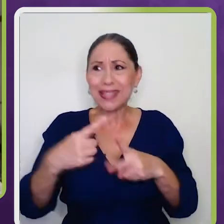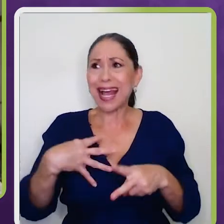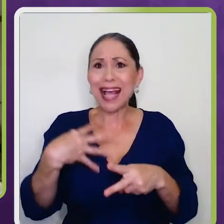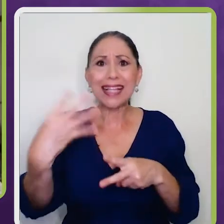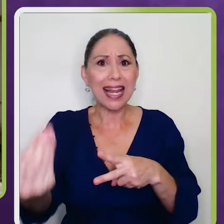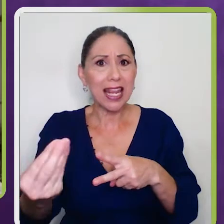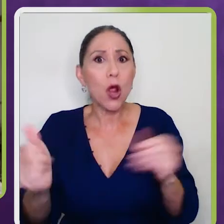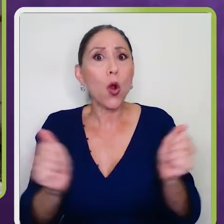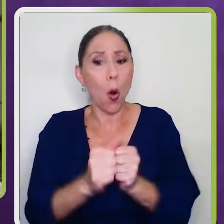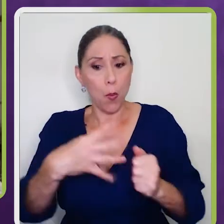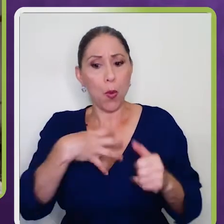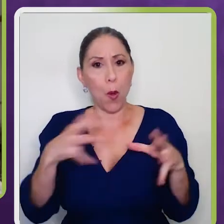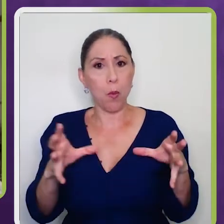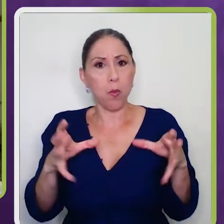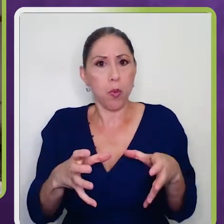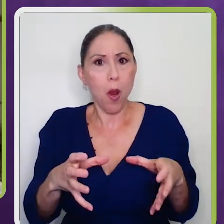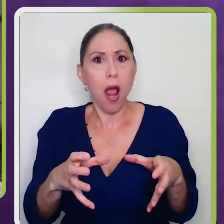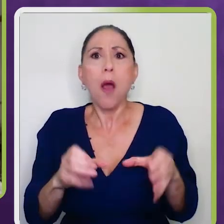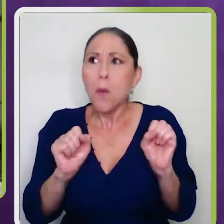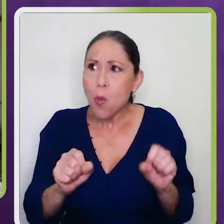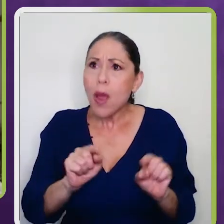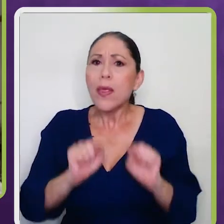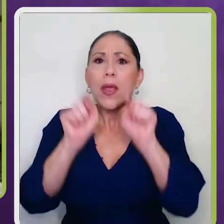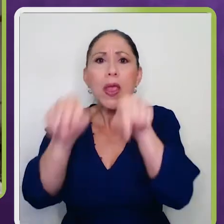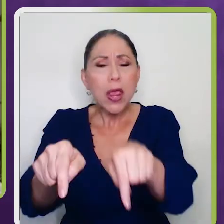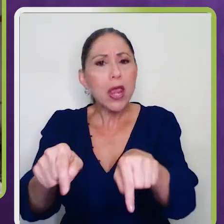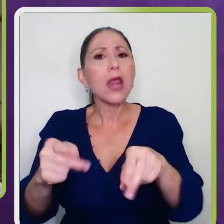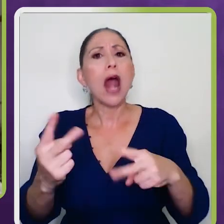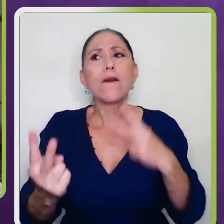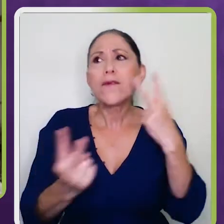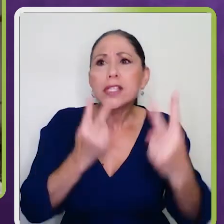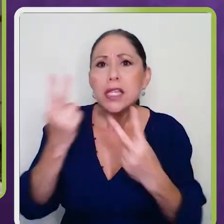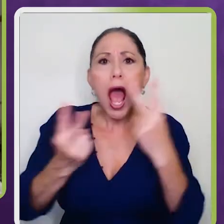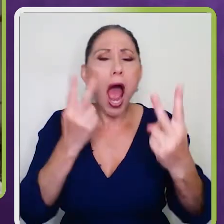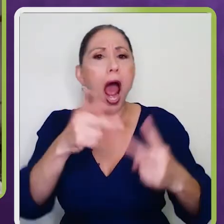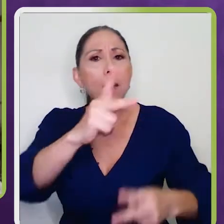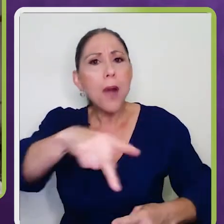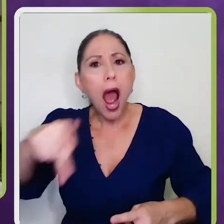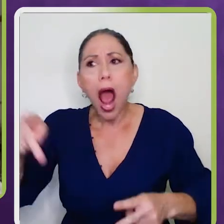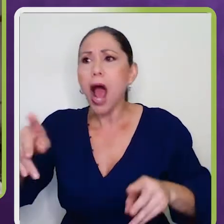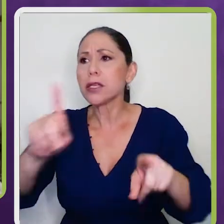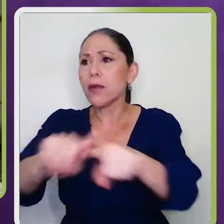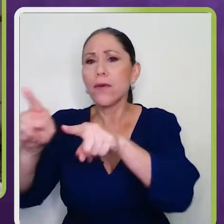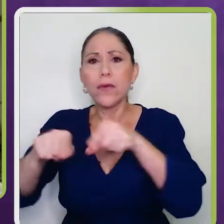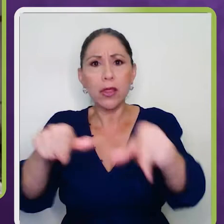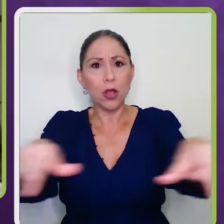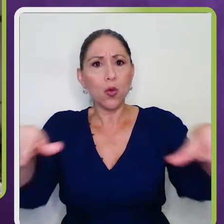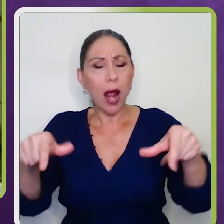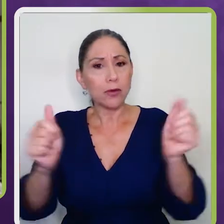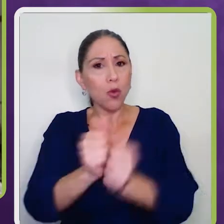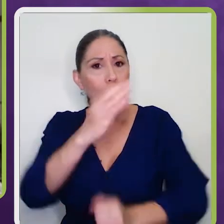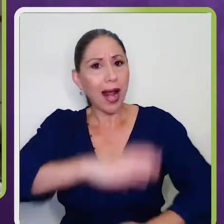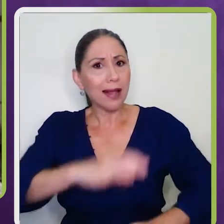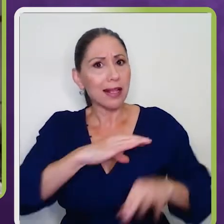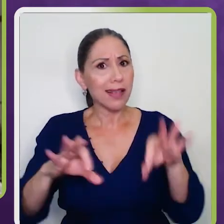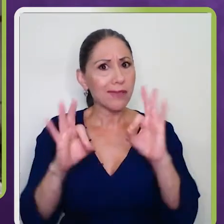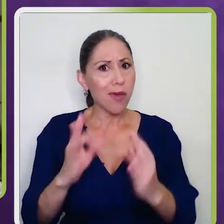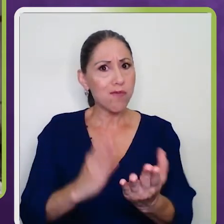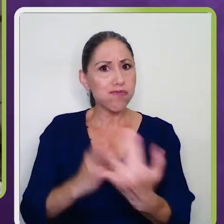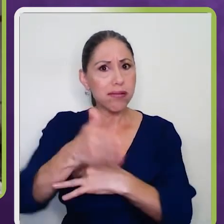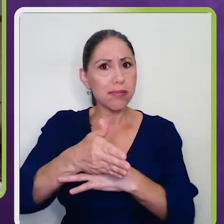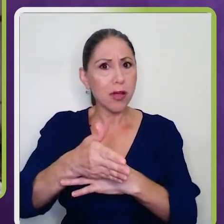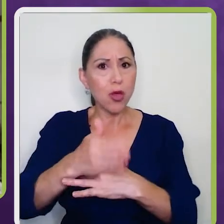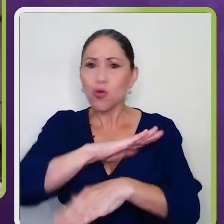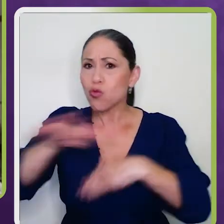visitar estos destinos de aventura, playas y demás que cuentan con estas características para que personas con todas las condiciones